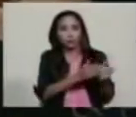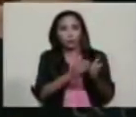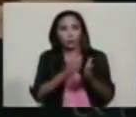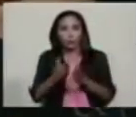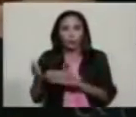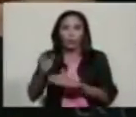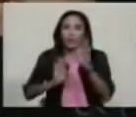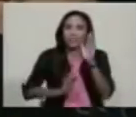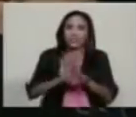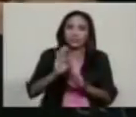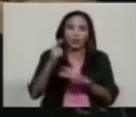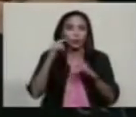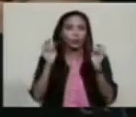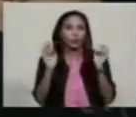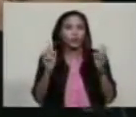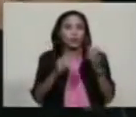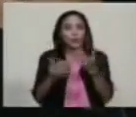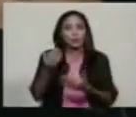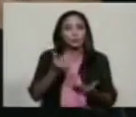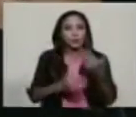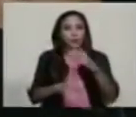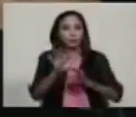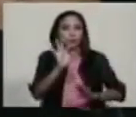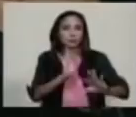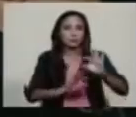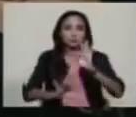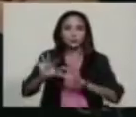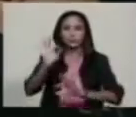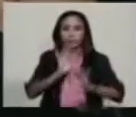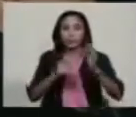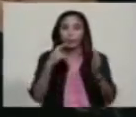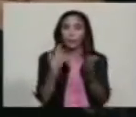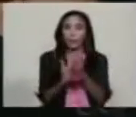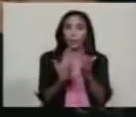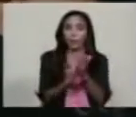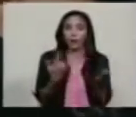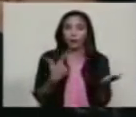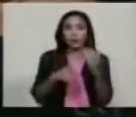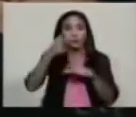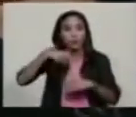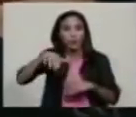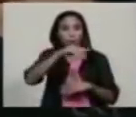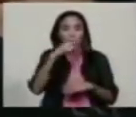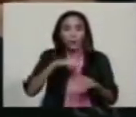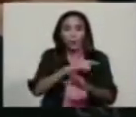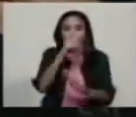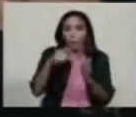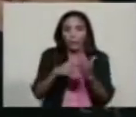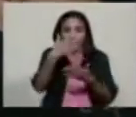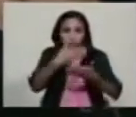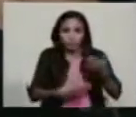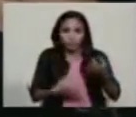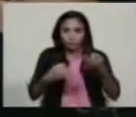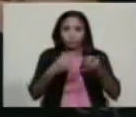desarrollo en todos los aspectos, tomando las propuestas del país completo, nacional,